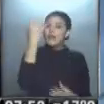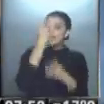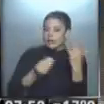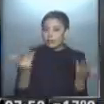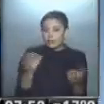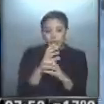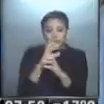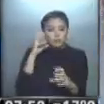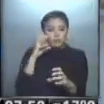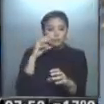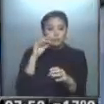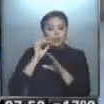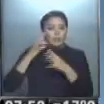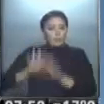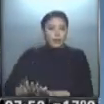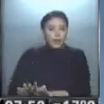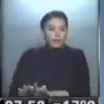las formaciones no pueden salir.